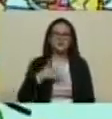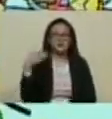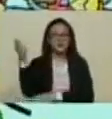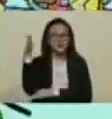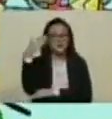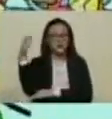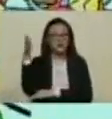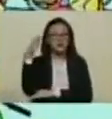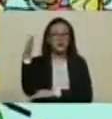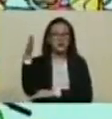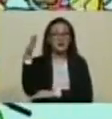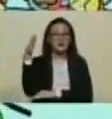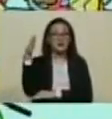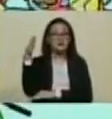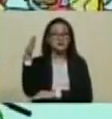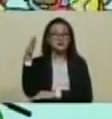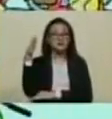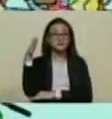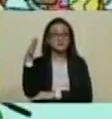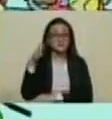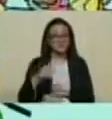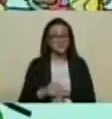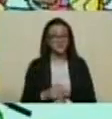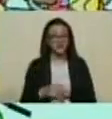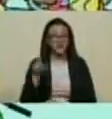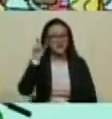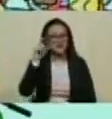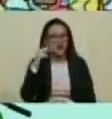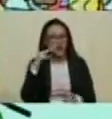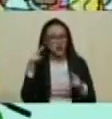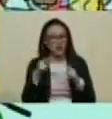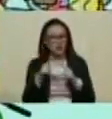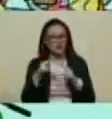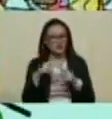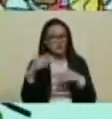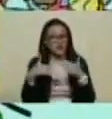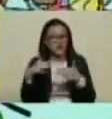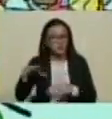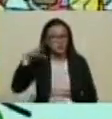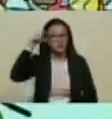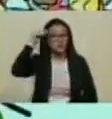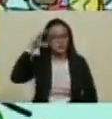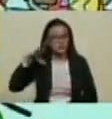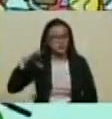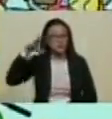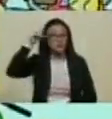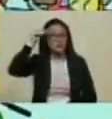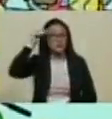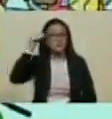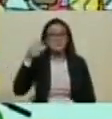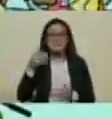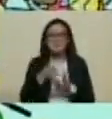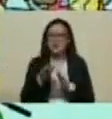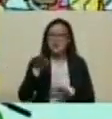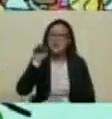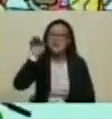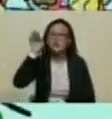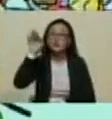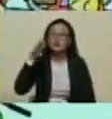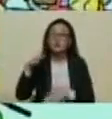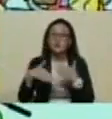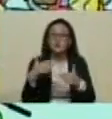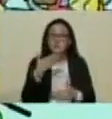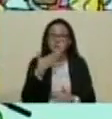bandera, enseñar que los conocimientos que vayan obteniendo les sirvan para llevar una